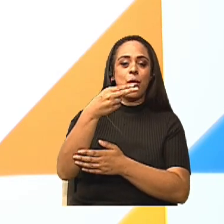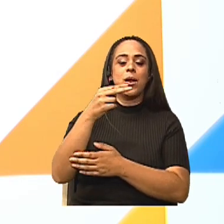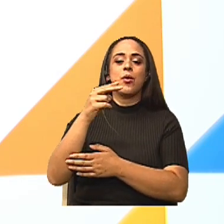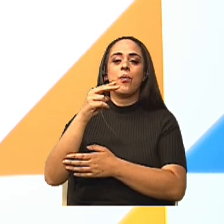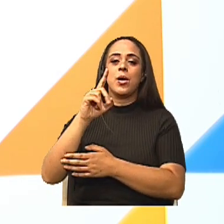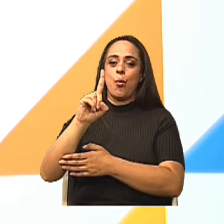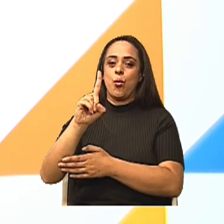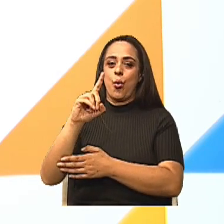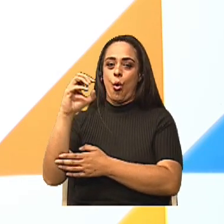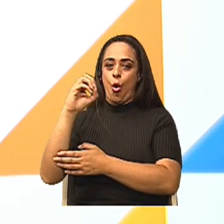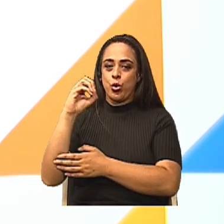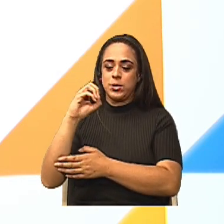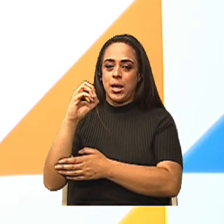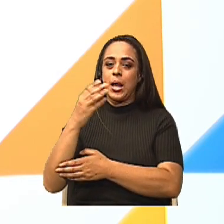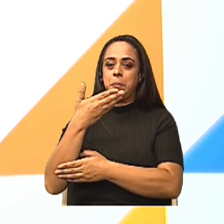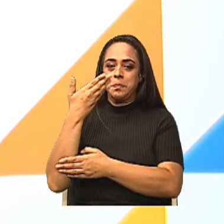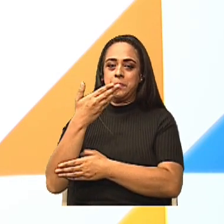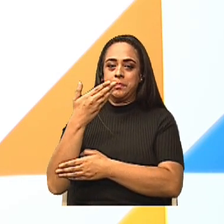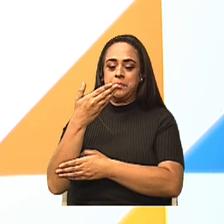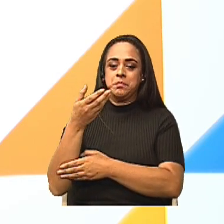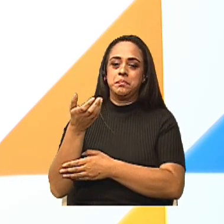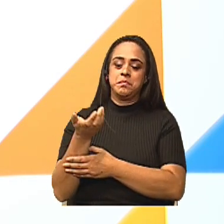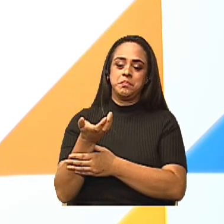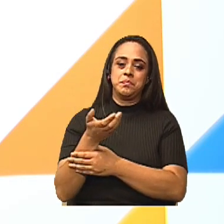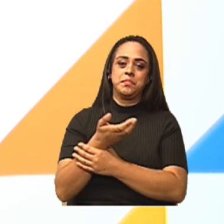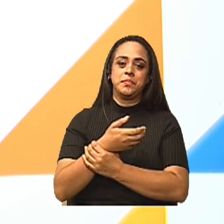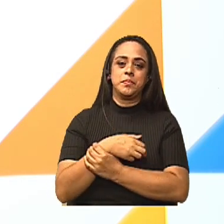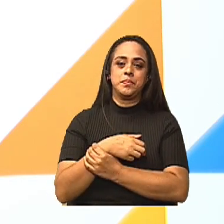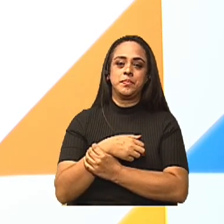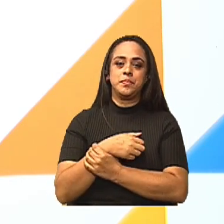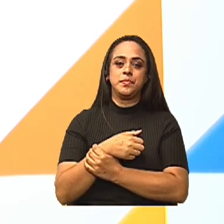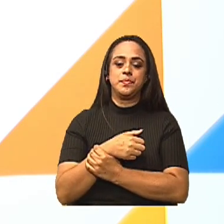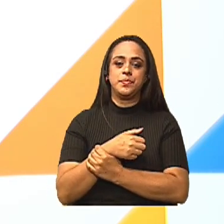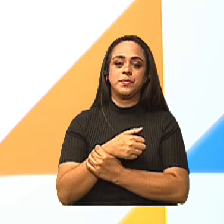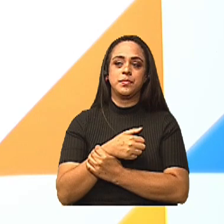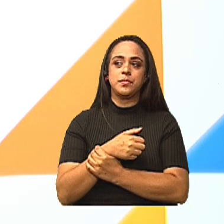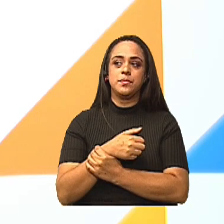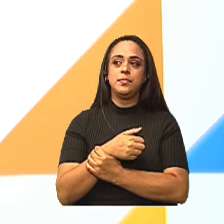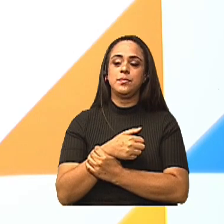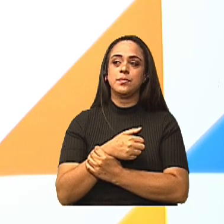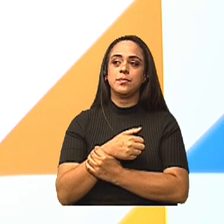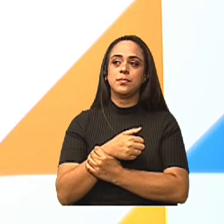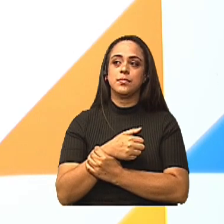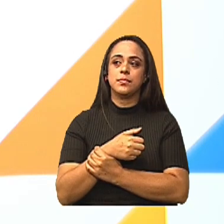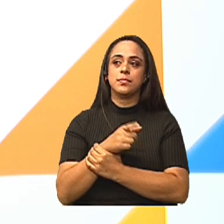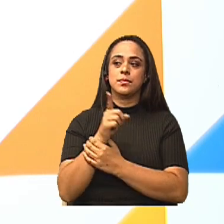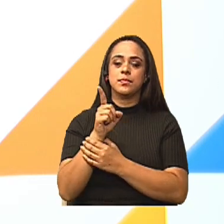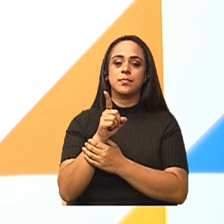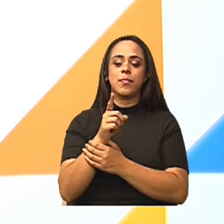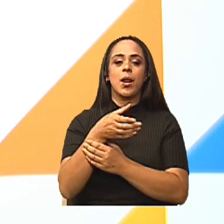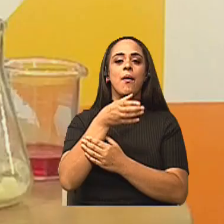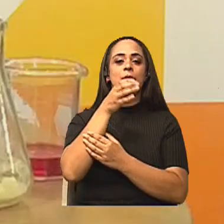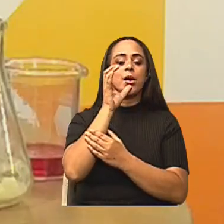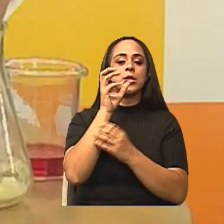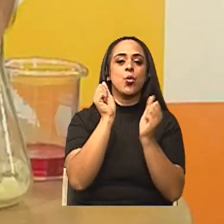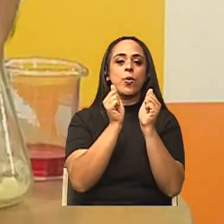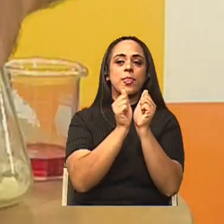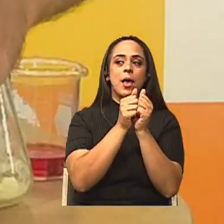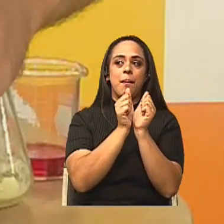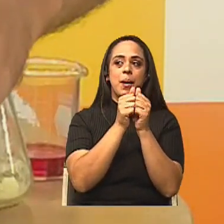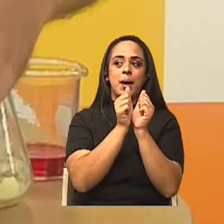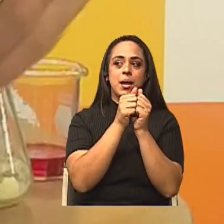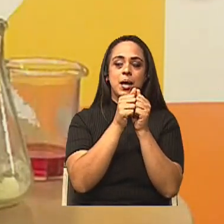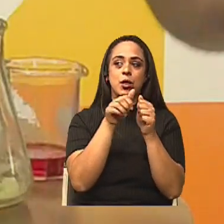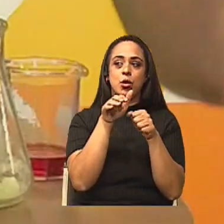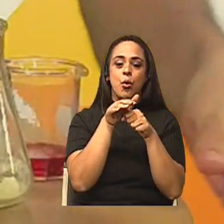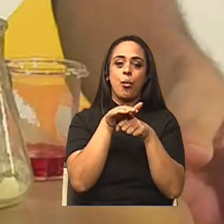oxígeno. Muy bien. Vamos a ver la siguiente sustancia. Muy importante, el fresco de tamarindo. Por favor,